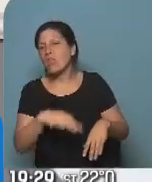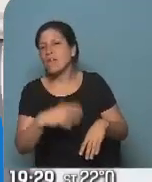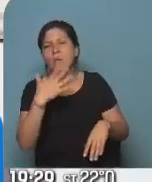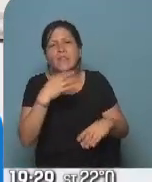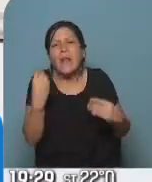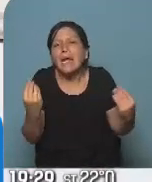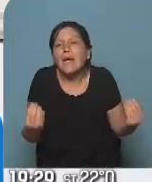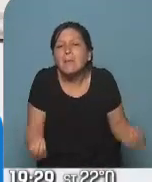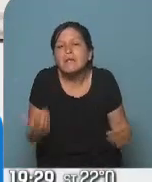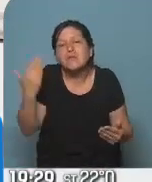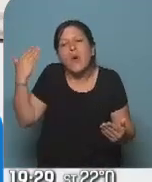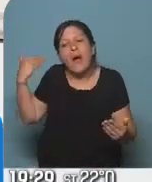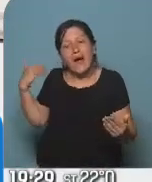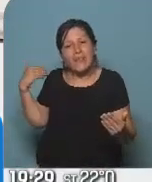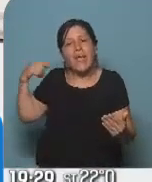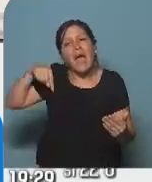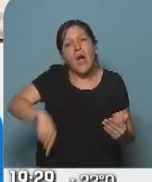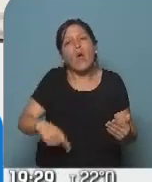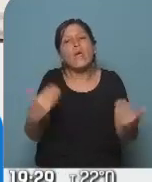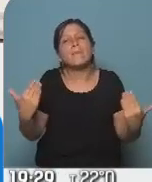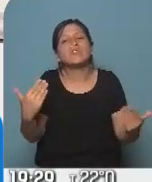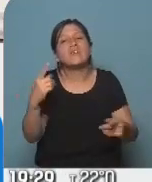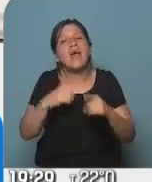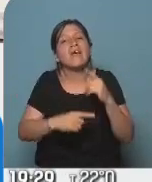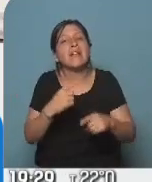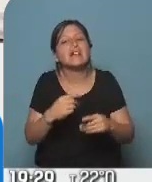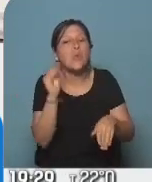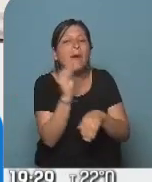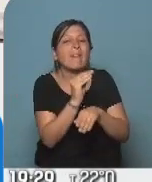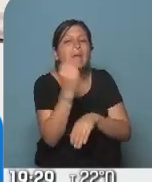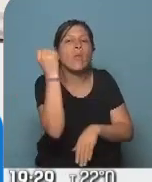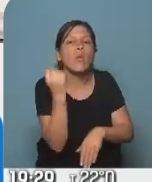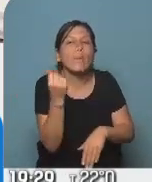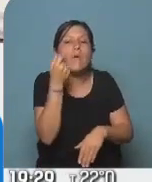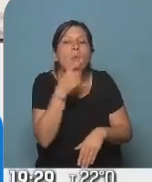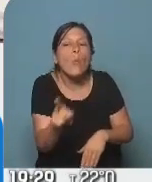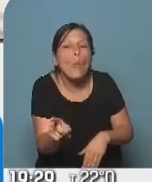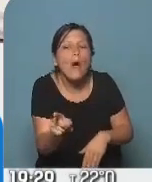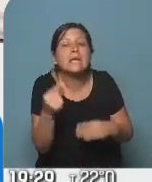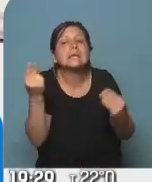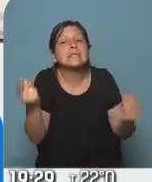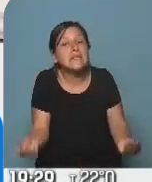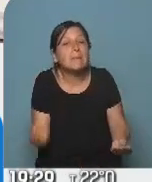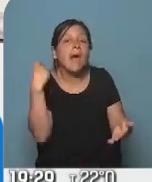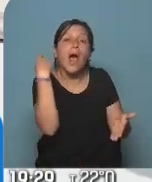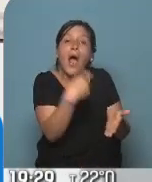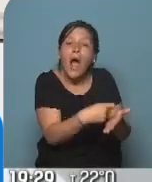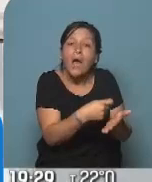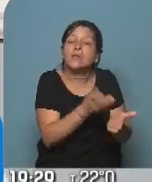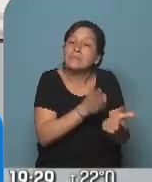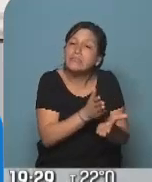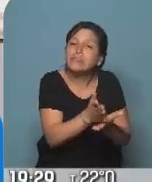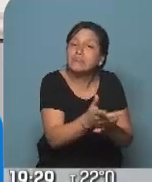qué pasó, analizar cuáles son las posibilidades fiscales de la Argentina, y ver cómo hacer el gasto sustentable. Y además yo creo